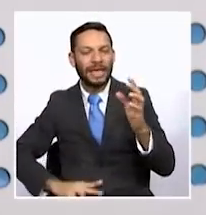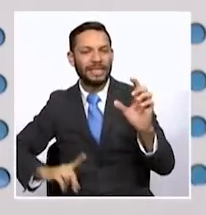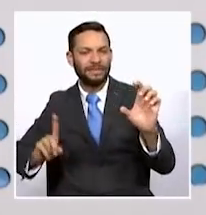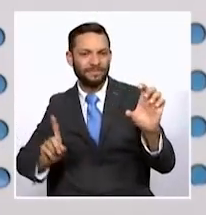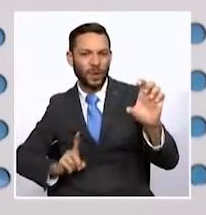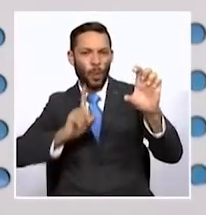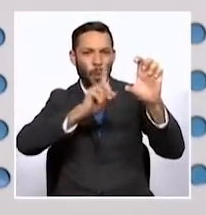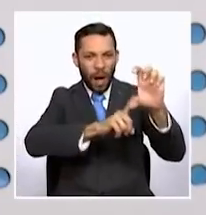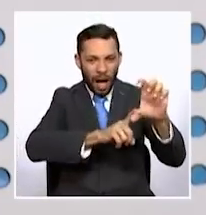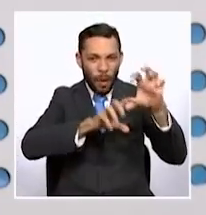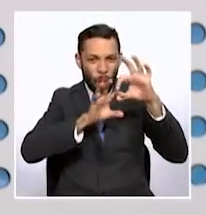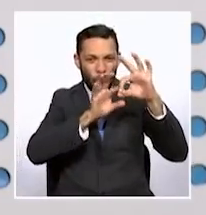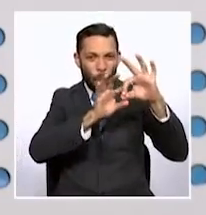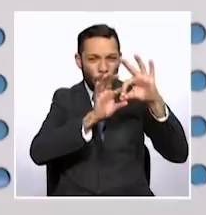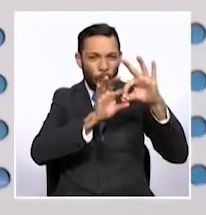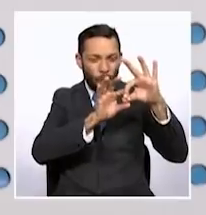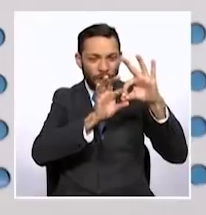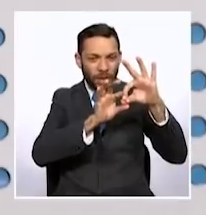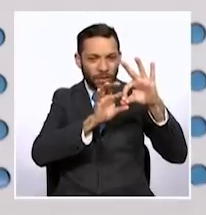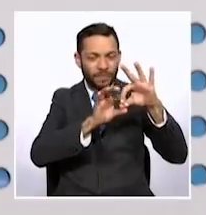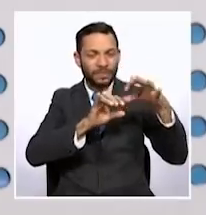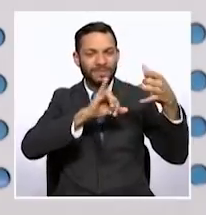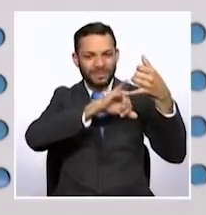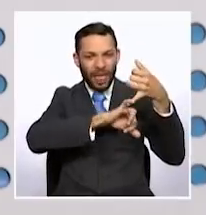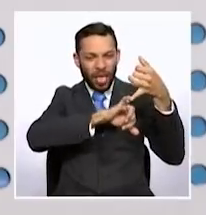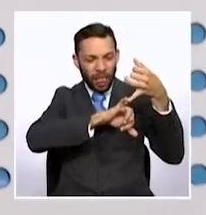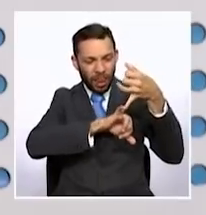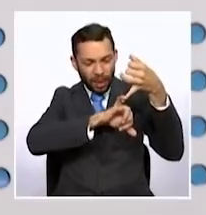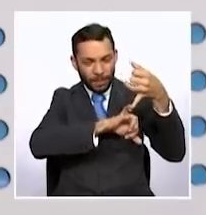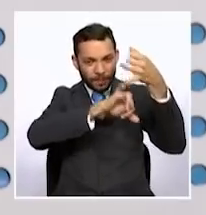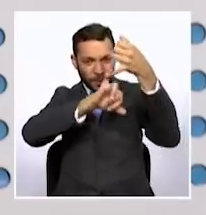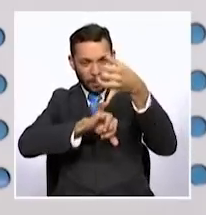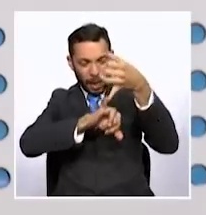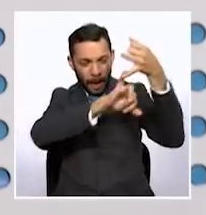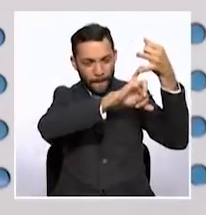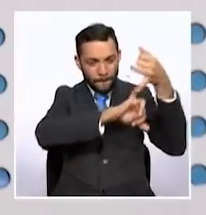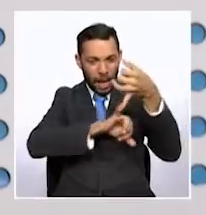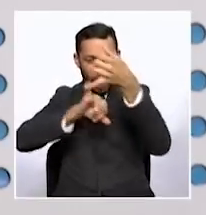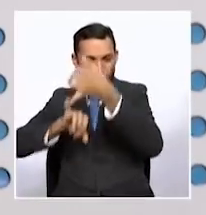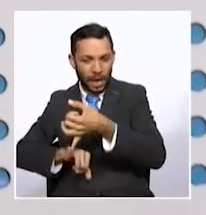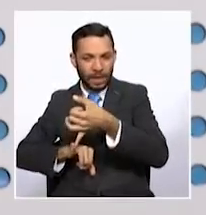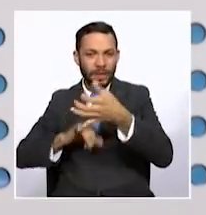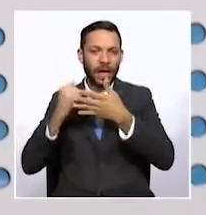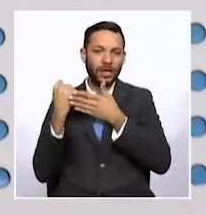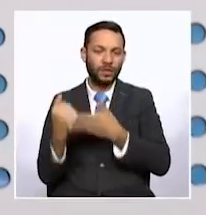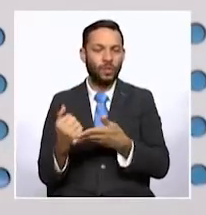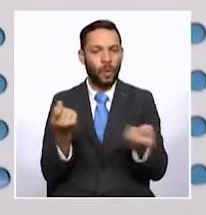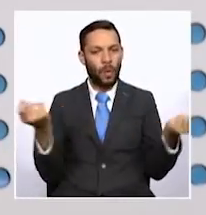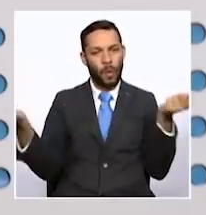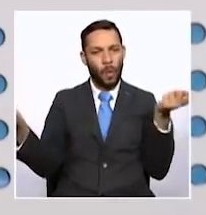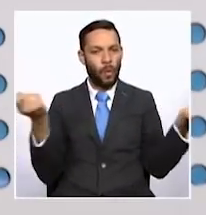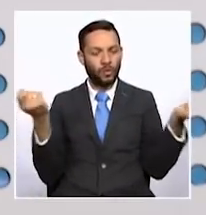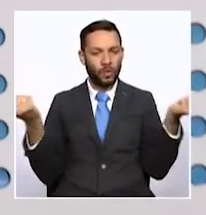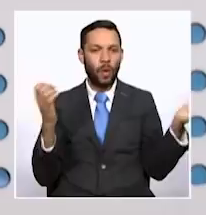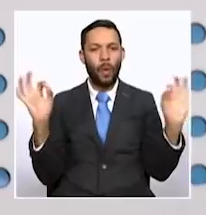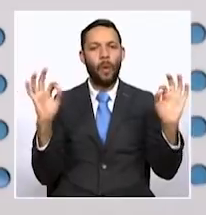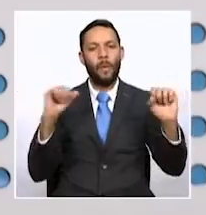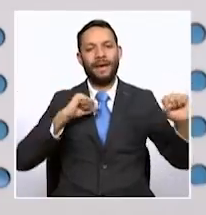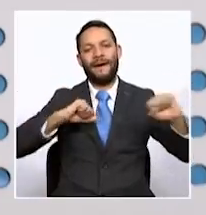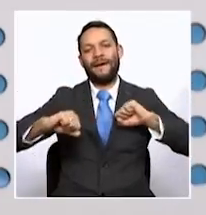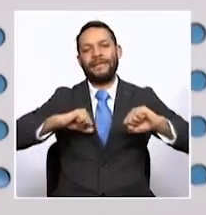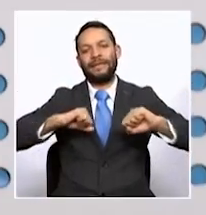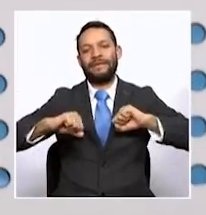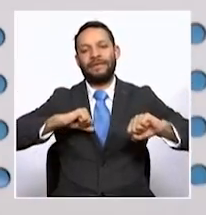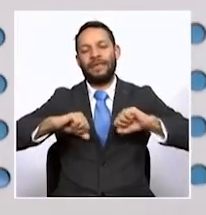también a mantenerla en su posición, y cuando tenemos algún tipo de lesión ligamentaria, ella nos ayuda a controlar esa estabilidad, obviamente teniendo un